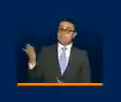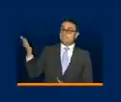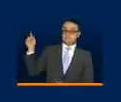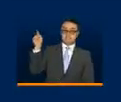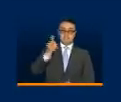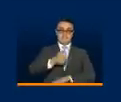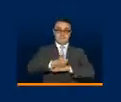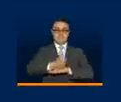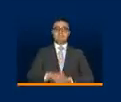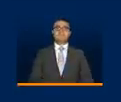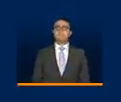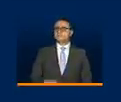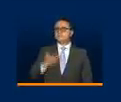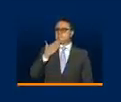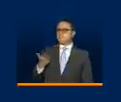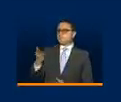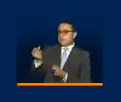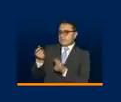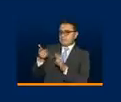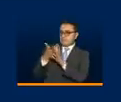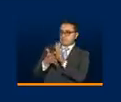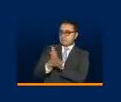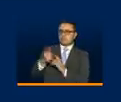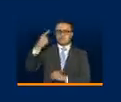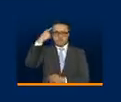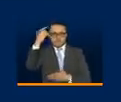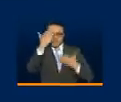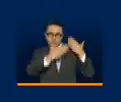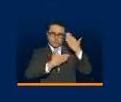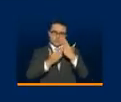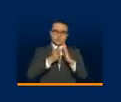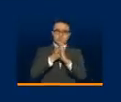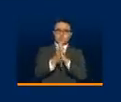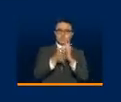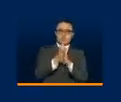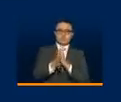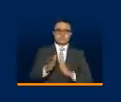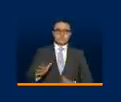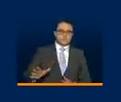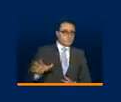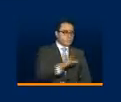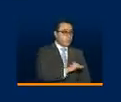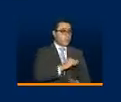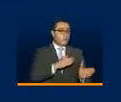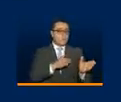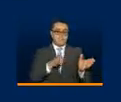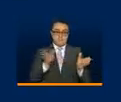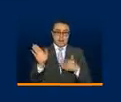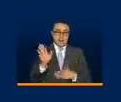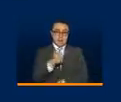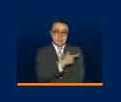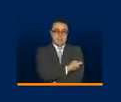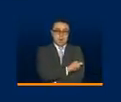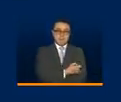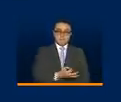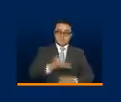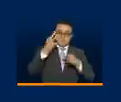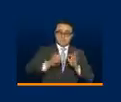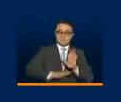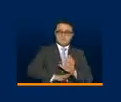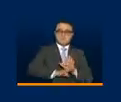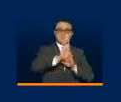nosotros. También, rápidamente, su percepción, su mensaje también para llevar a cabo ese programa de vacunación